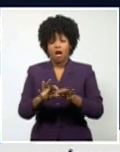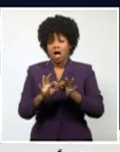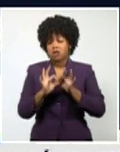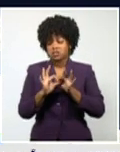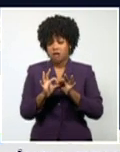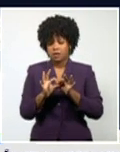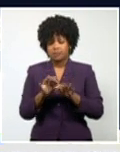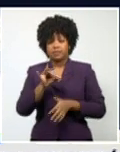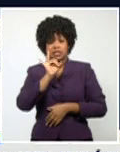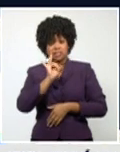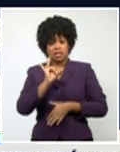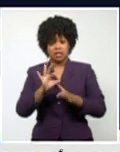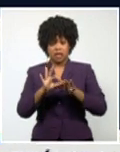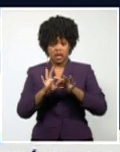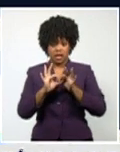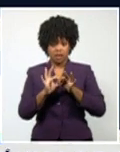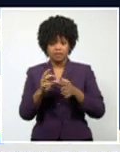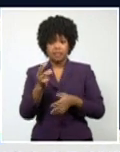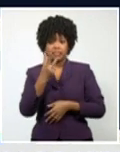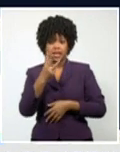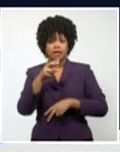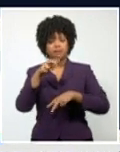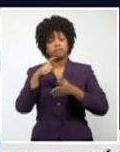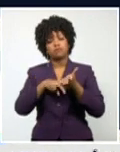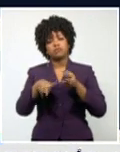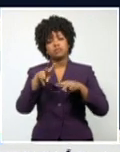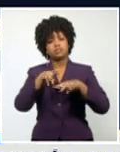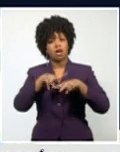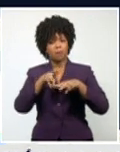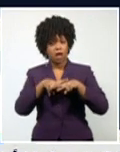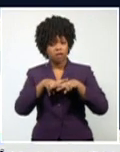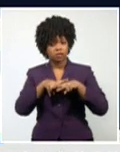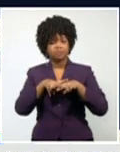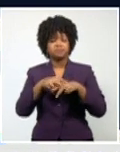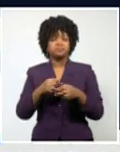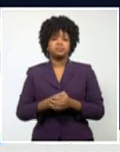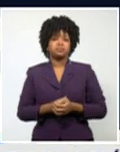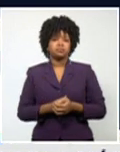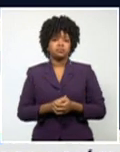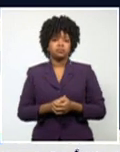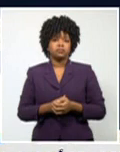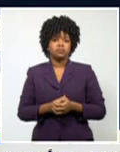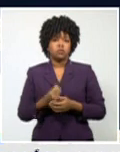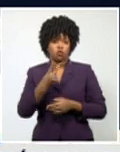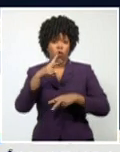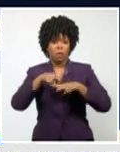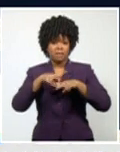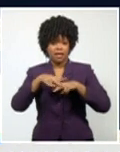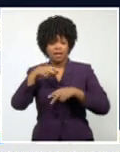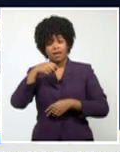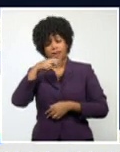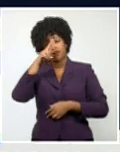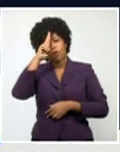los 7 graves, hay 3 de La Habana, 2 que se encuentran en el Hospital Salvador Allende, 1 en el Hospital Militar Dr. Luis